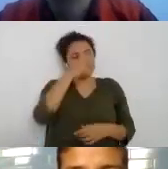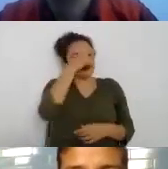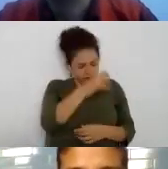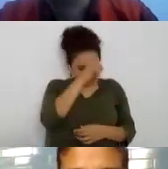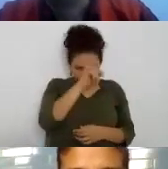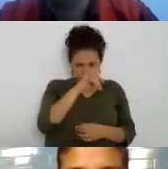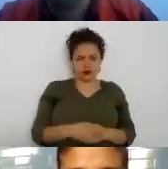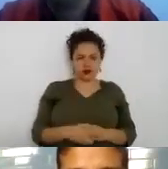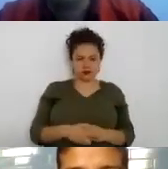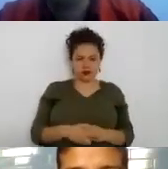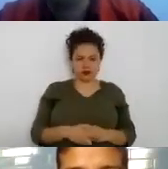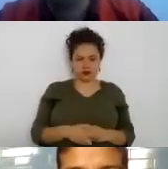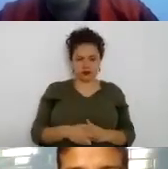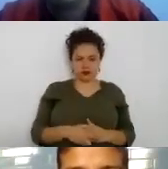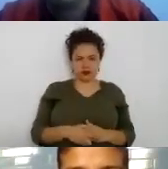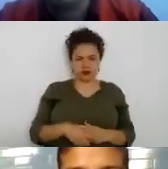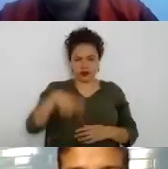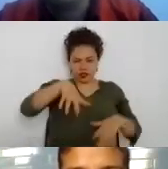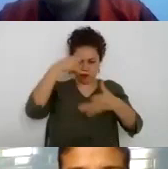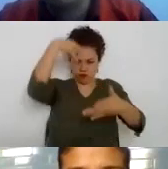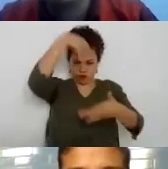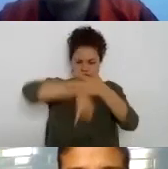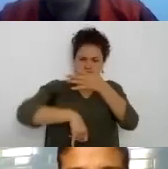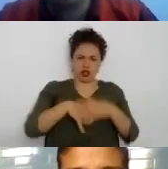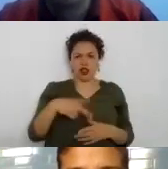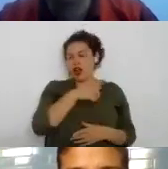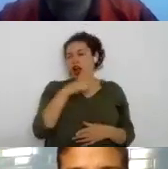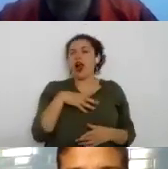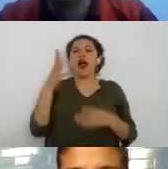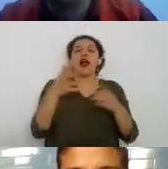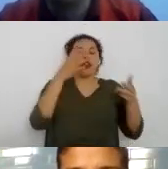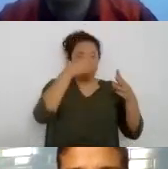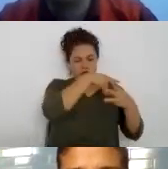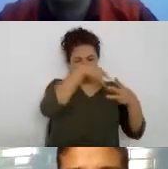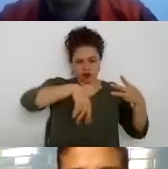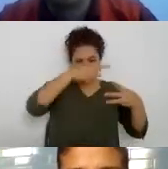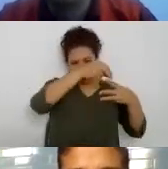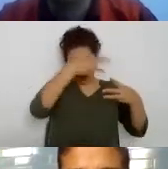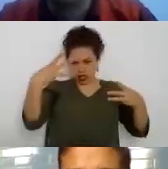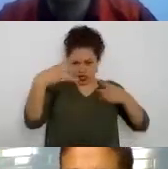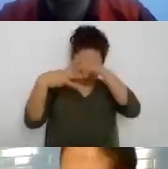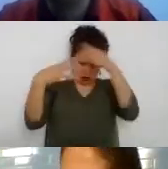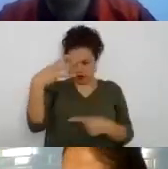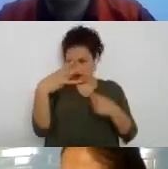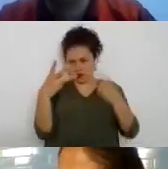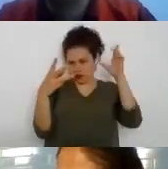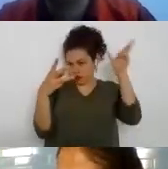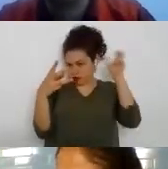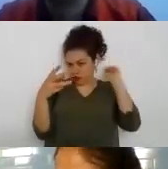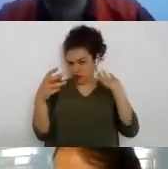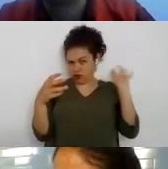Exactamente. Que de aquí de la profundidad tenemos 3 tipos de quemaduras principalmente. ¿Las han escuchado?